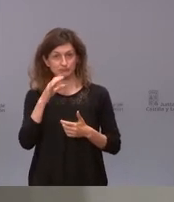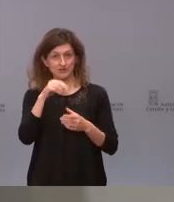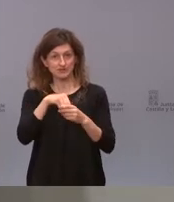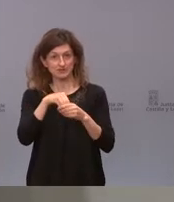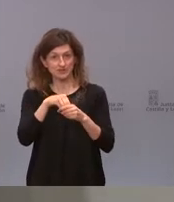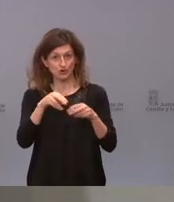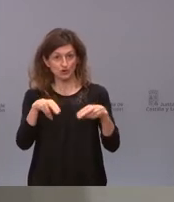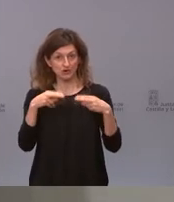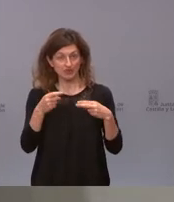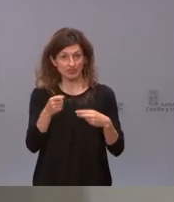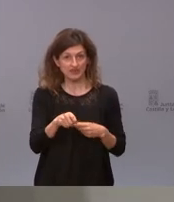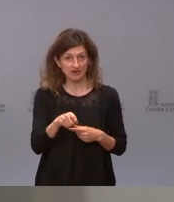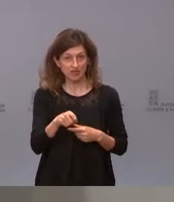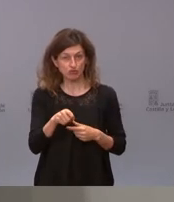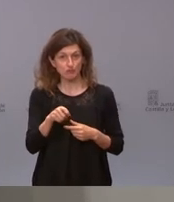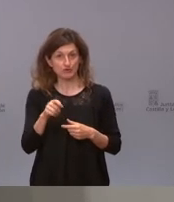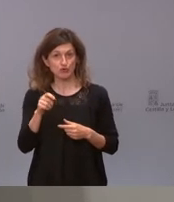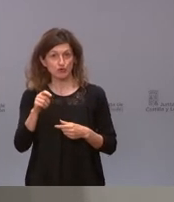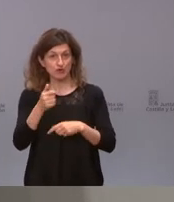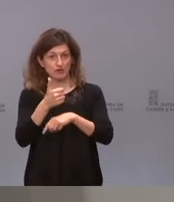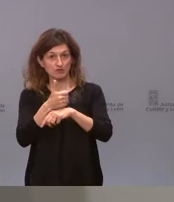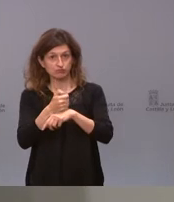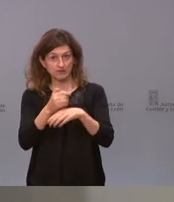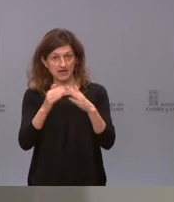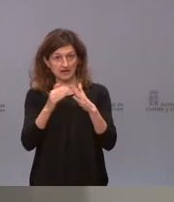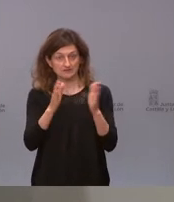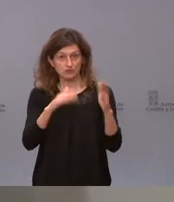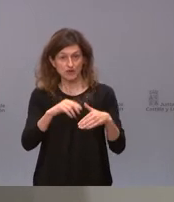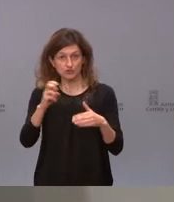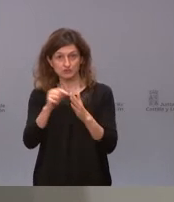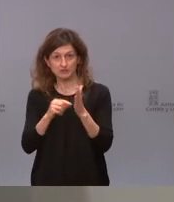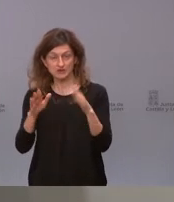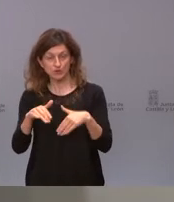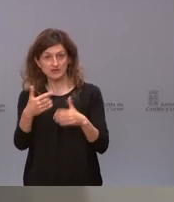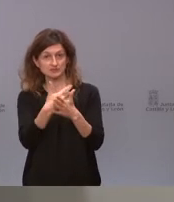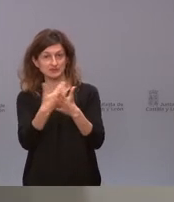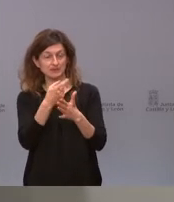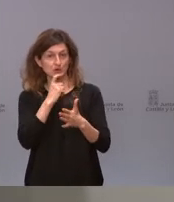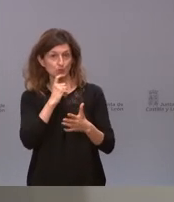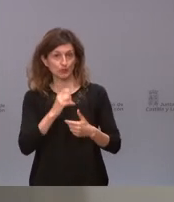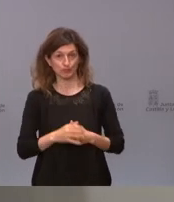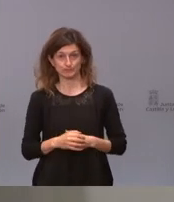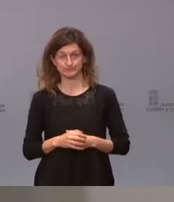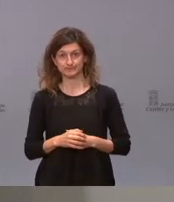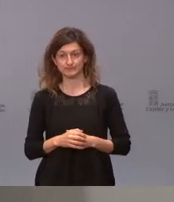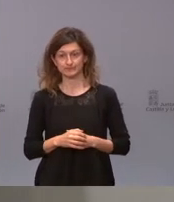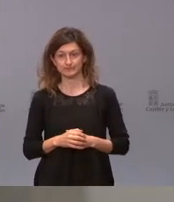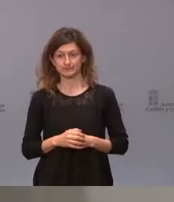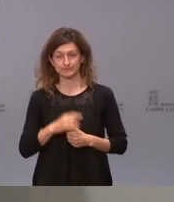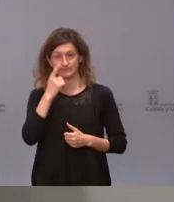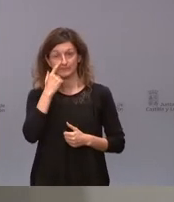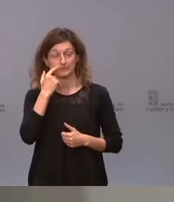los establecimientos cerrados pero no va haber toques de queda y no va a haber ninguna otra medida no sé si nos puede explicar un poco todo esto los